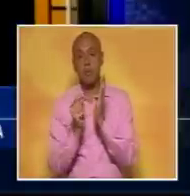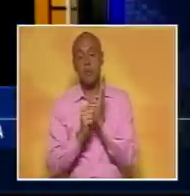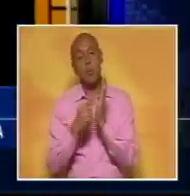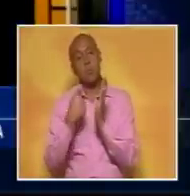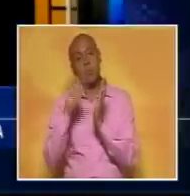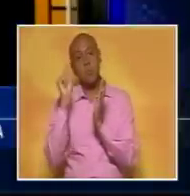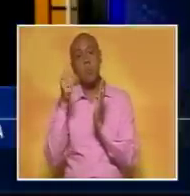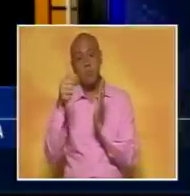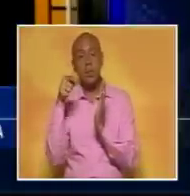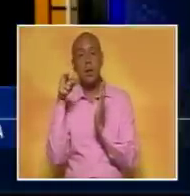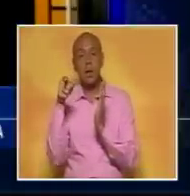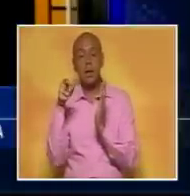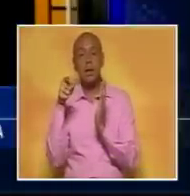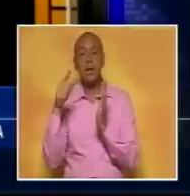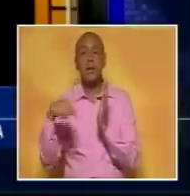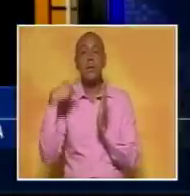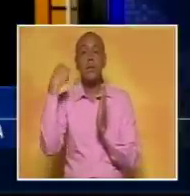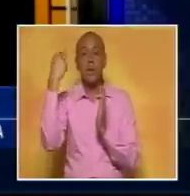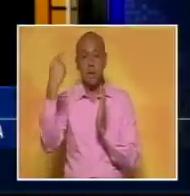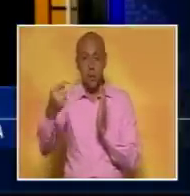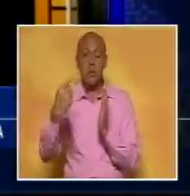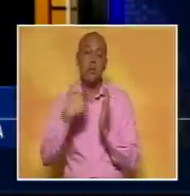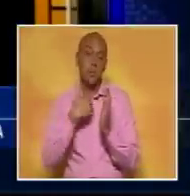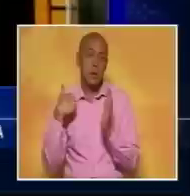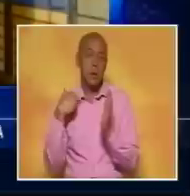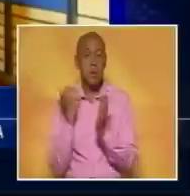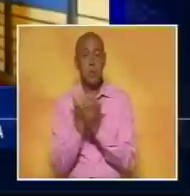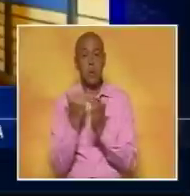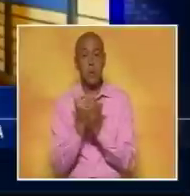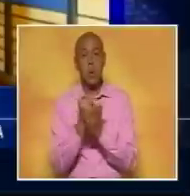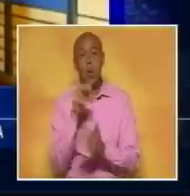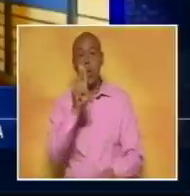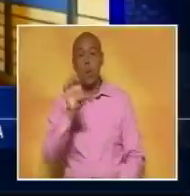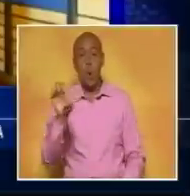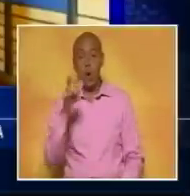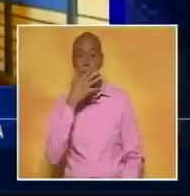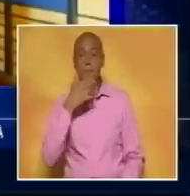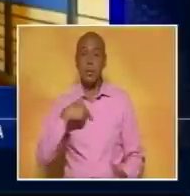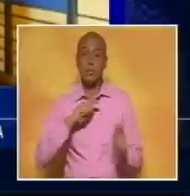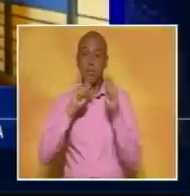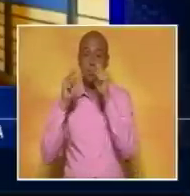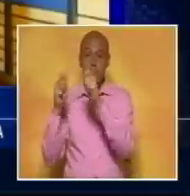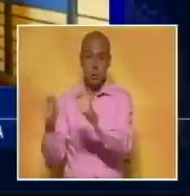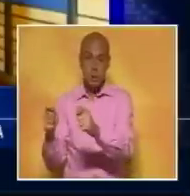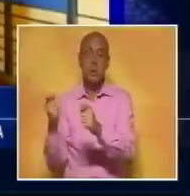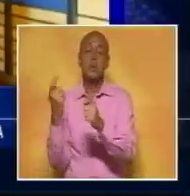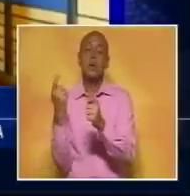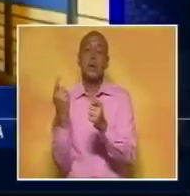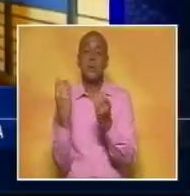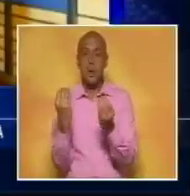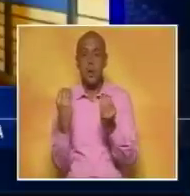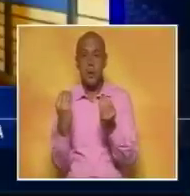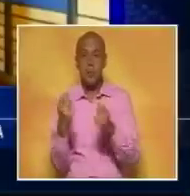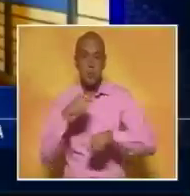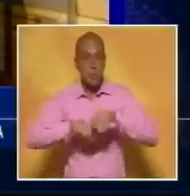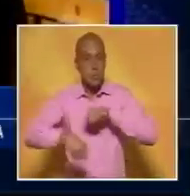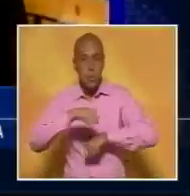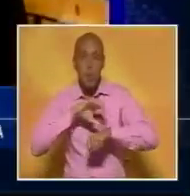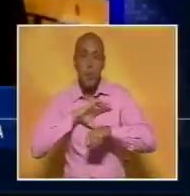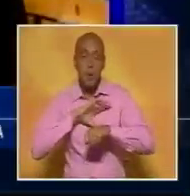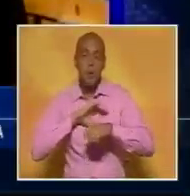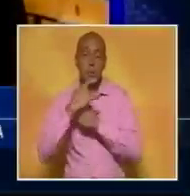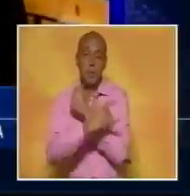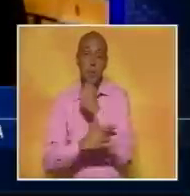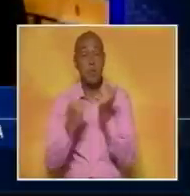para convertirse en el próximo alto representante de la Unión Europea para Asuntos Exteriores, cargo que ocupará a partir